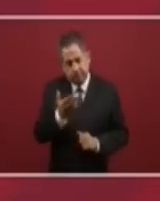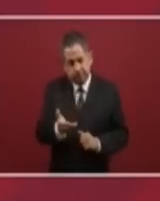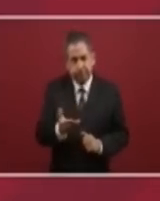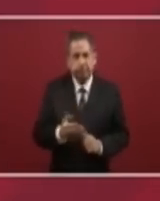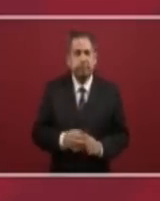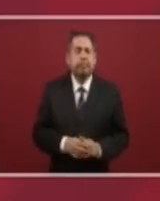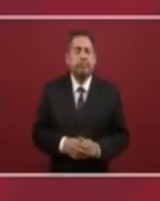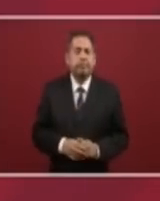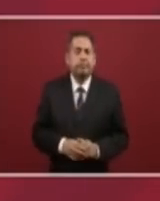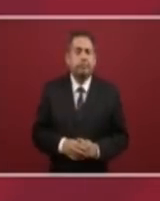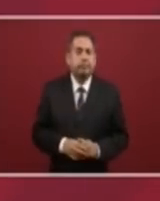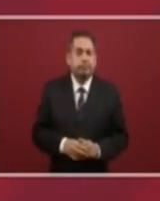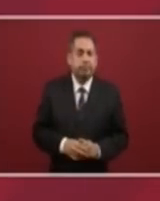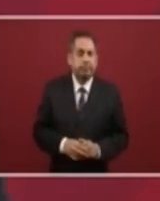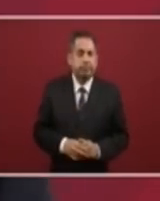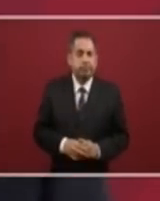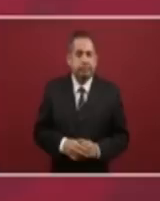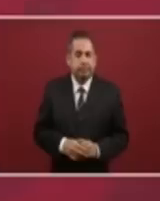no